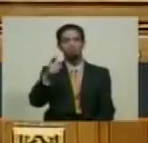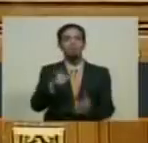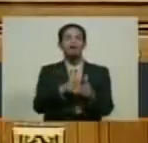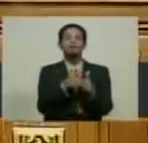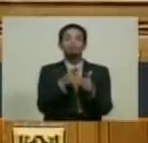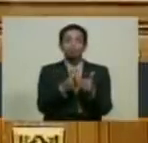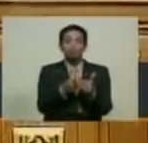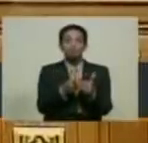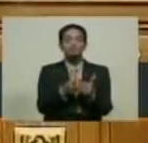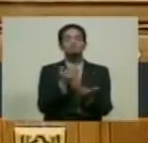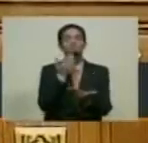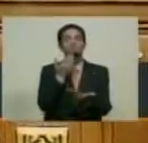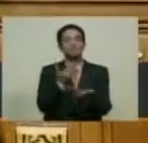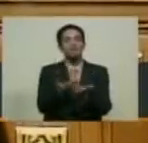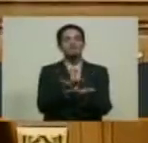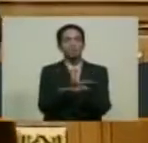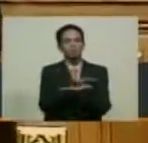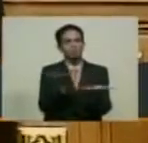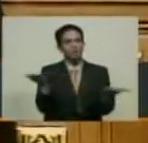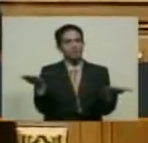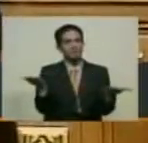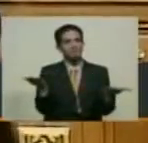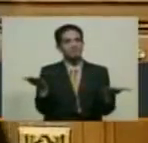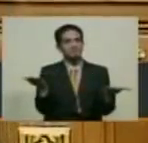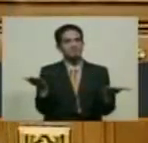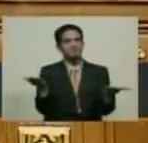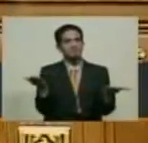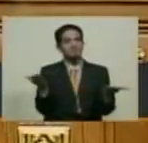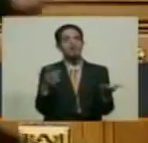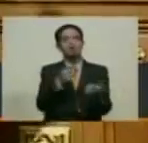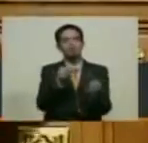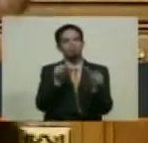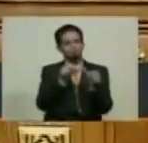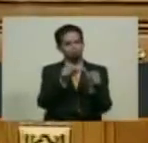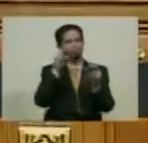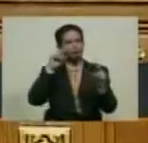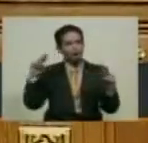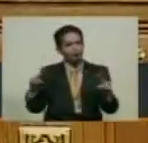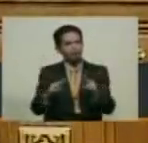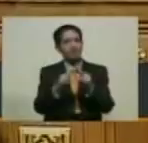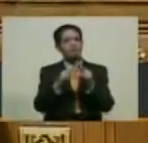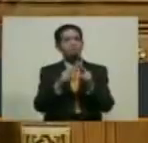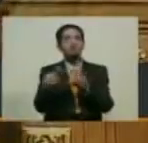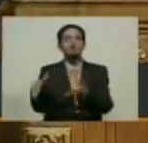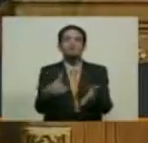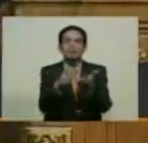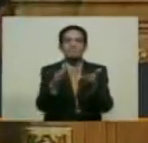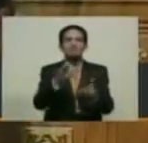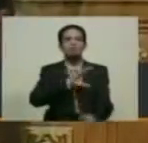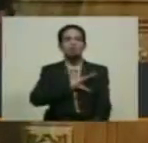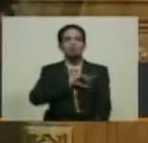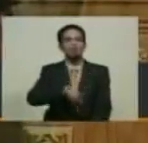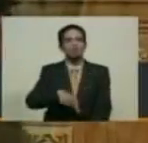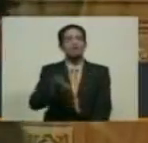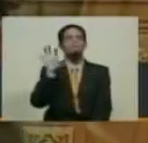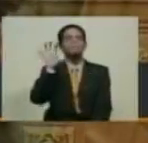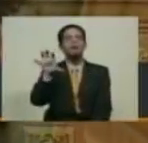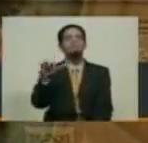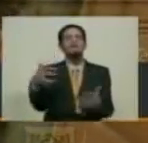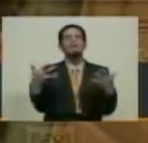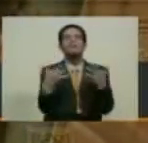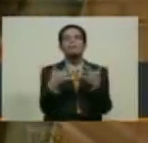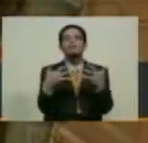bueno, muchas gracias compañeros y compañeras. Nos seguiremos encontrando por los caminos de la patria, por los caminos de la